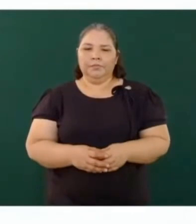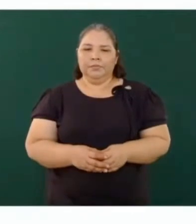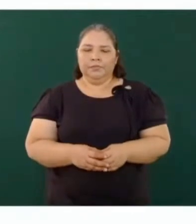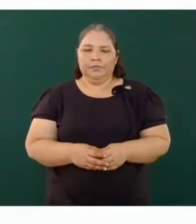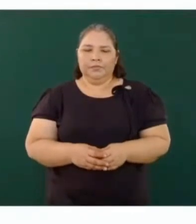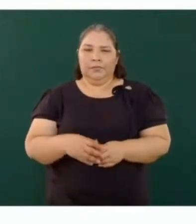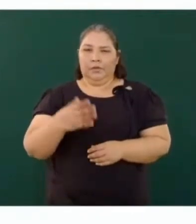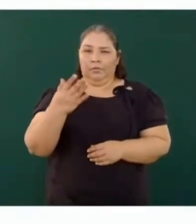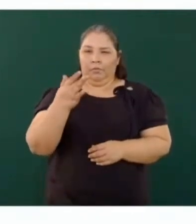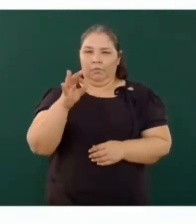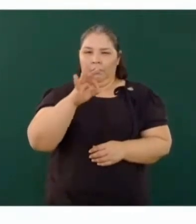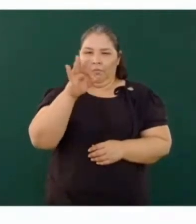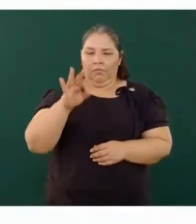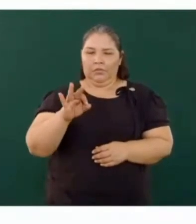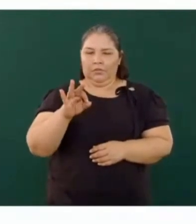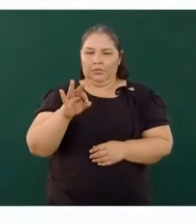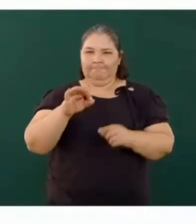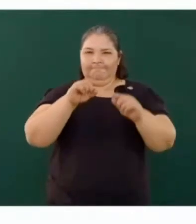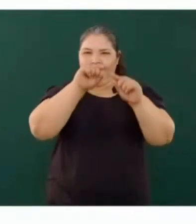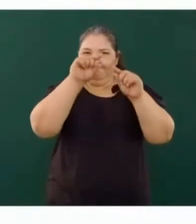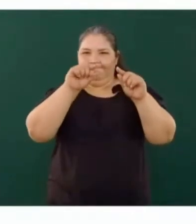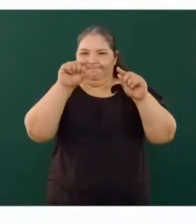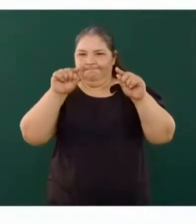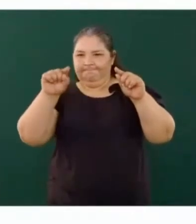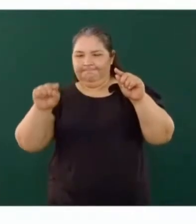El robo de vehículo.